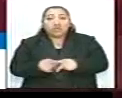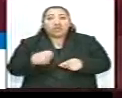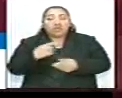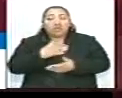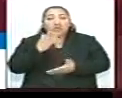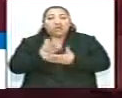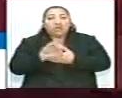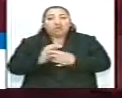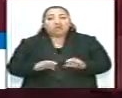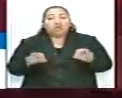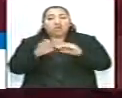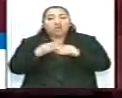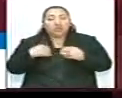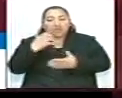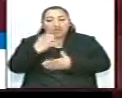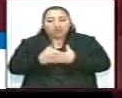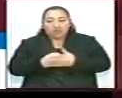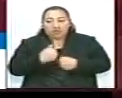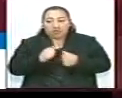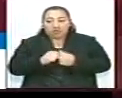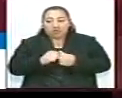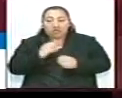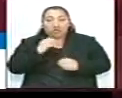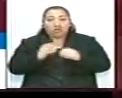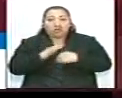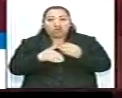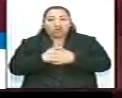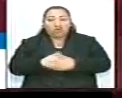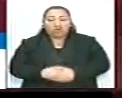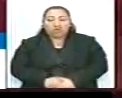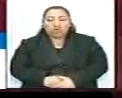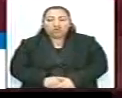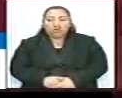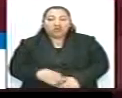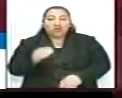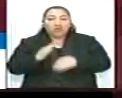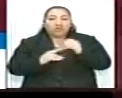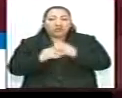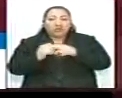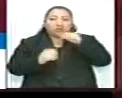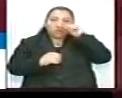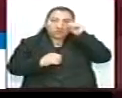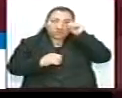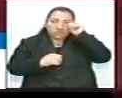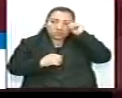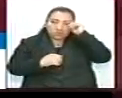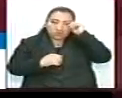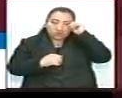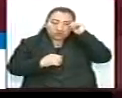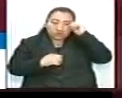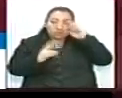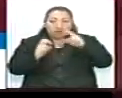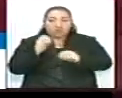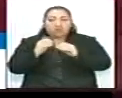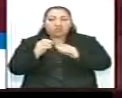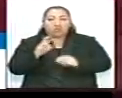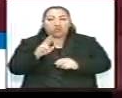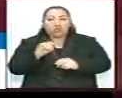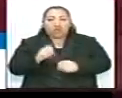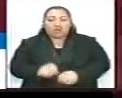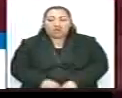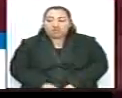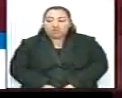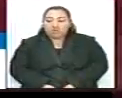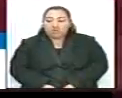es importante que tenemos que reducir las brechas en torno a infraestructura, principalmente en el tema de saneamiento rural. Vamos a plantear